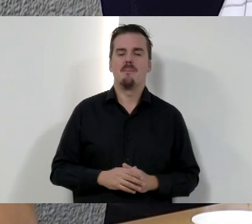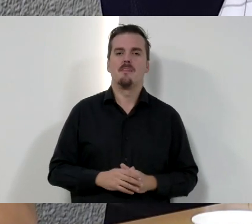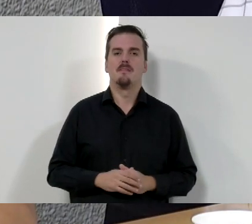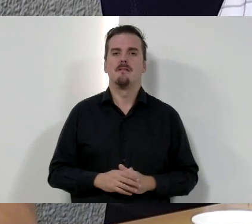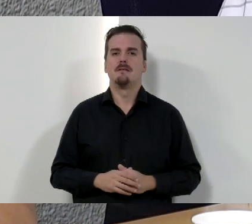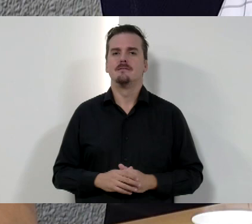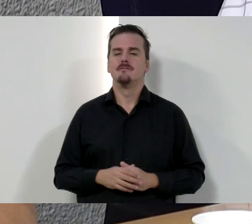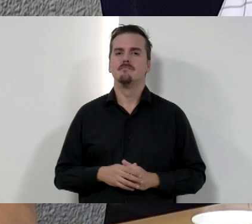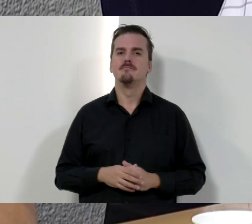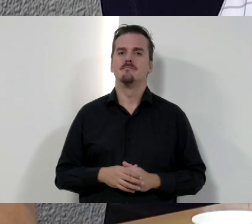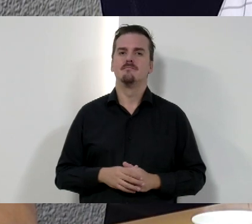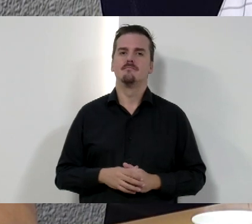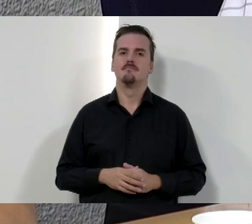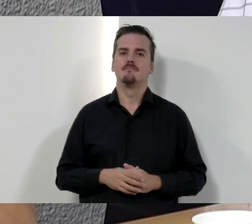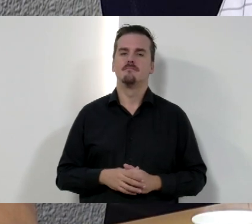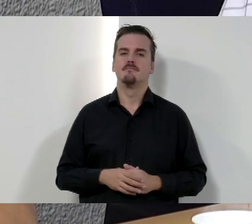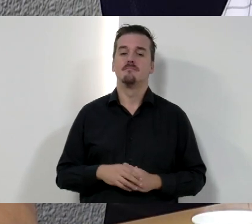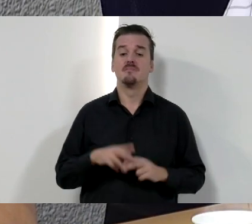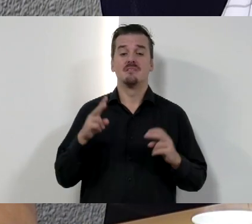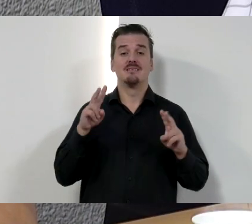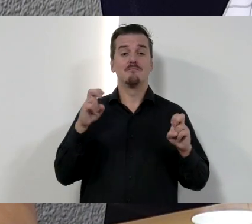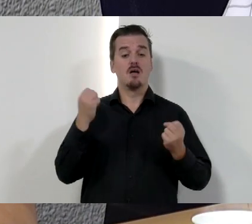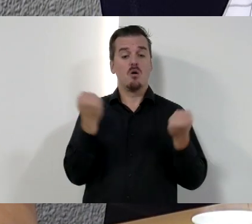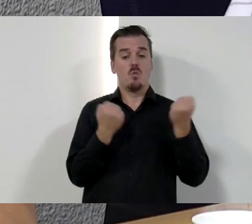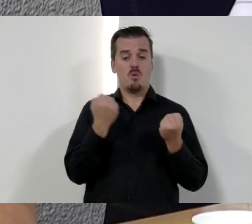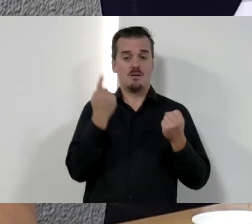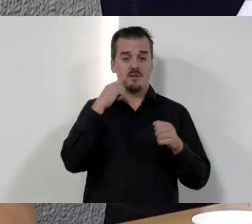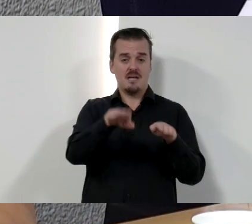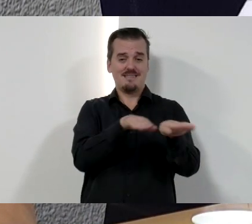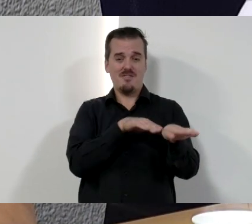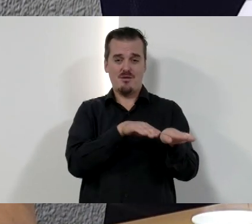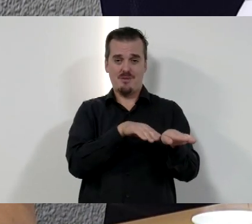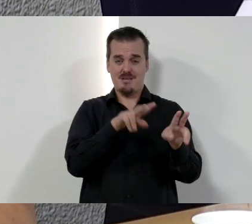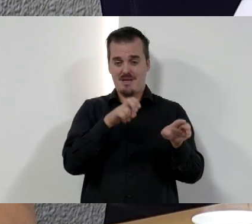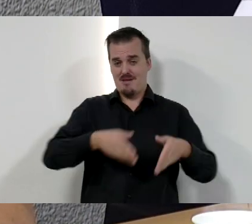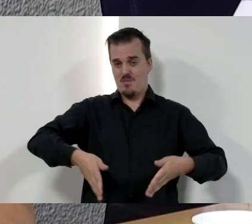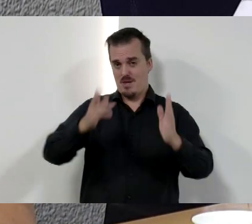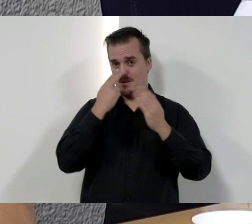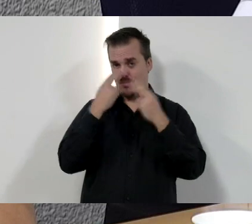En cuanto al estacionamiento de vehículos de vía pública, usted sabe que aquí hay unos contratos